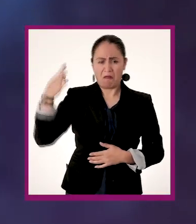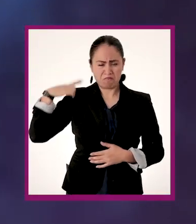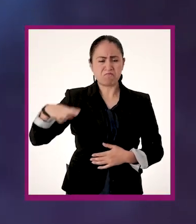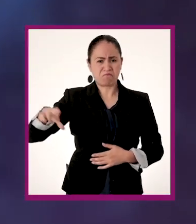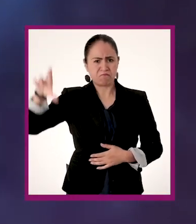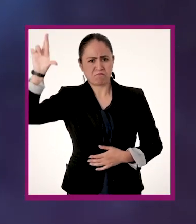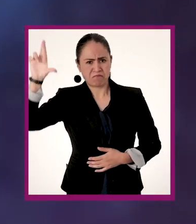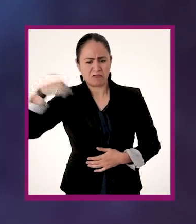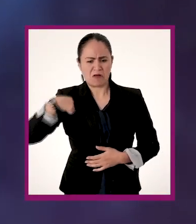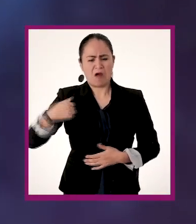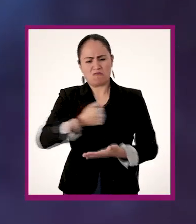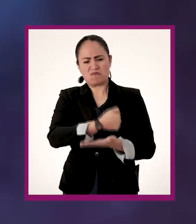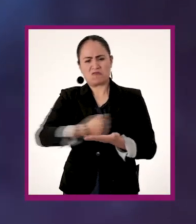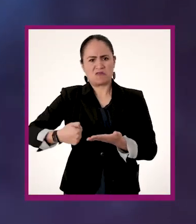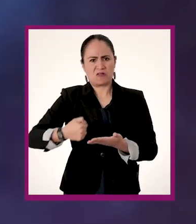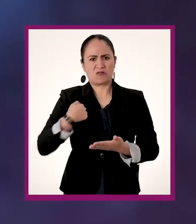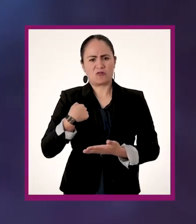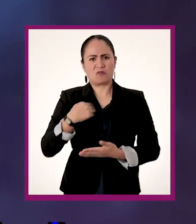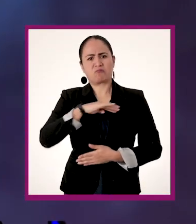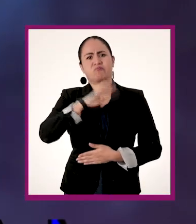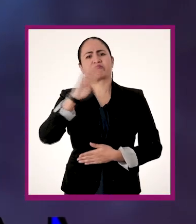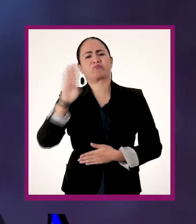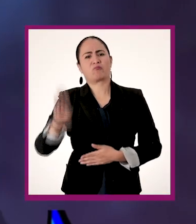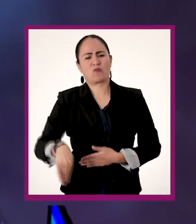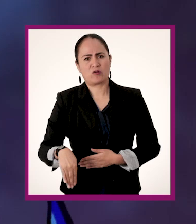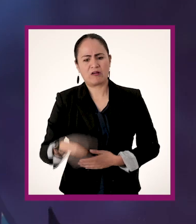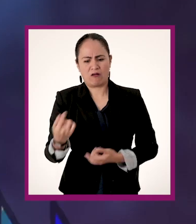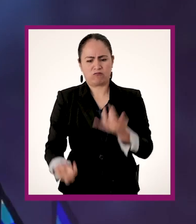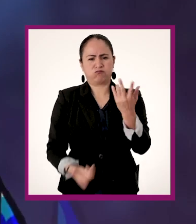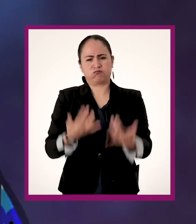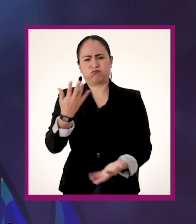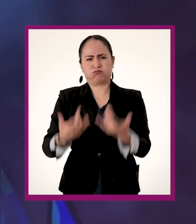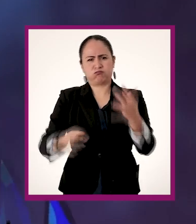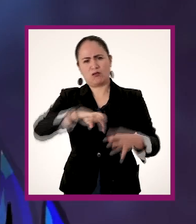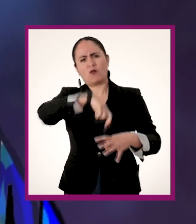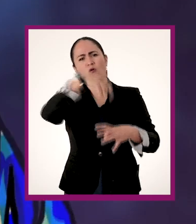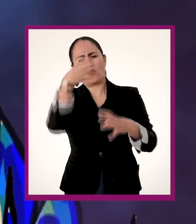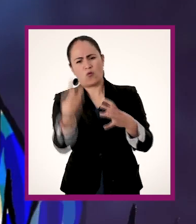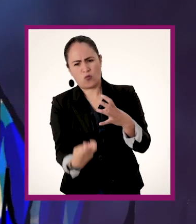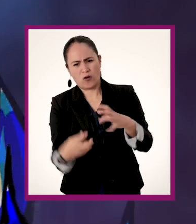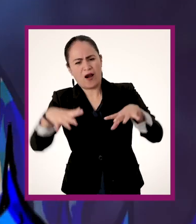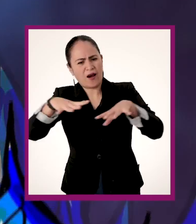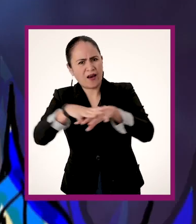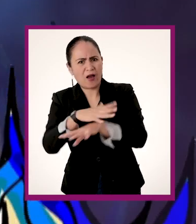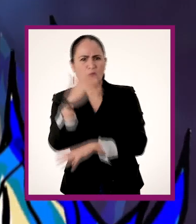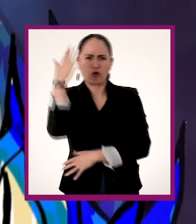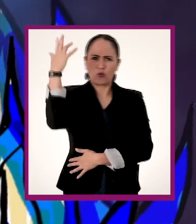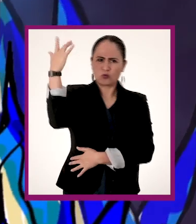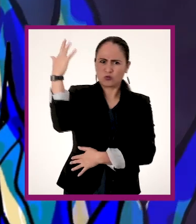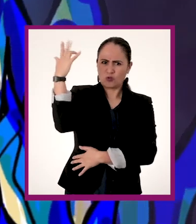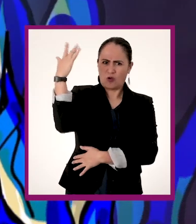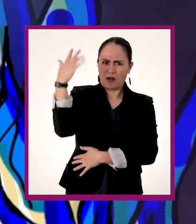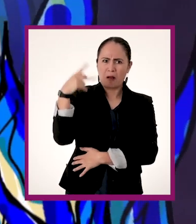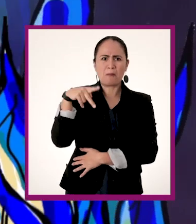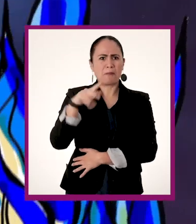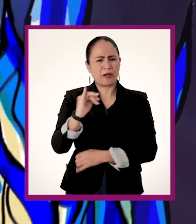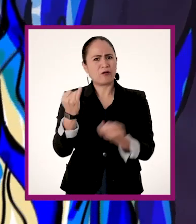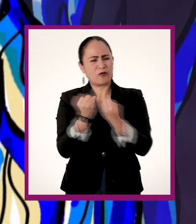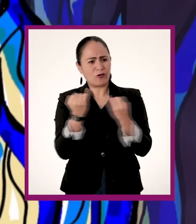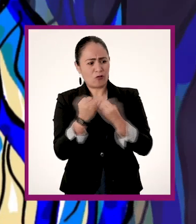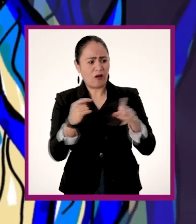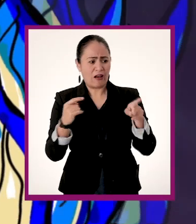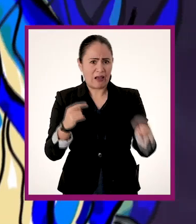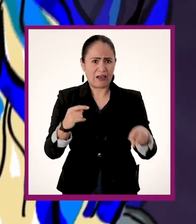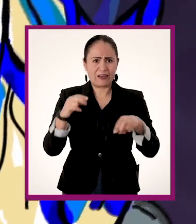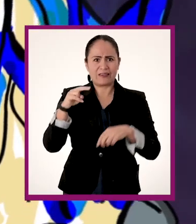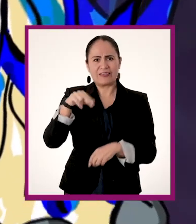dios rico, se animó a este sacrificio, a inmolarse en una hoguera y convertirse en sol. Pero lo